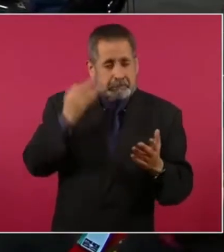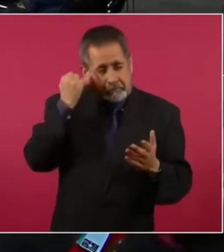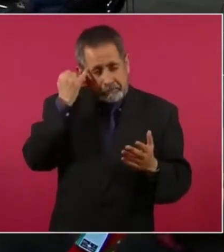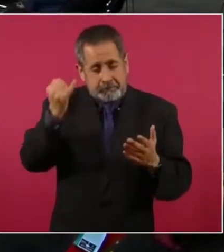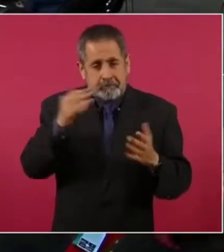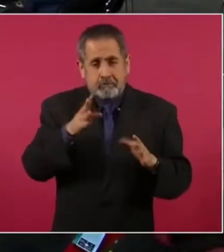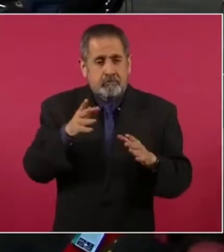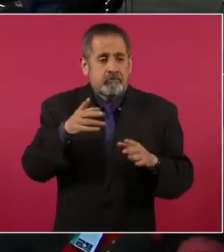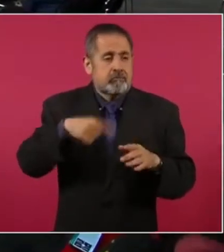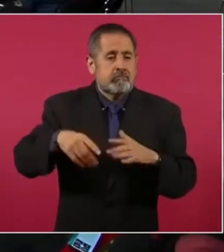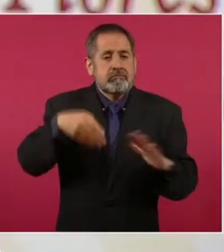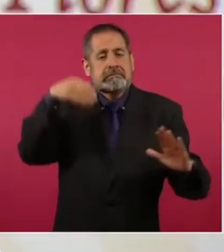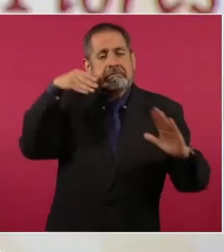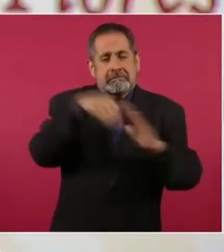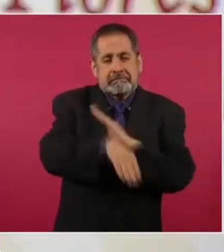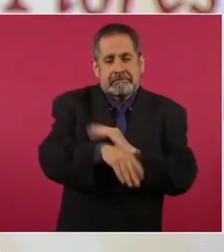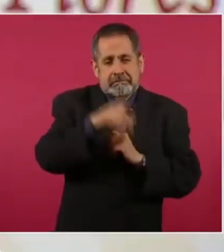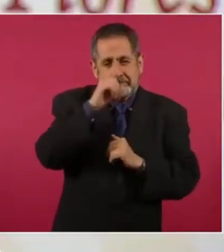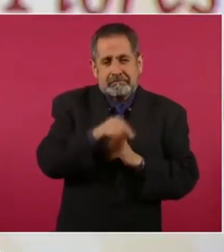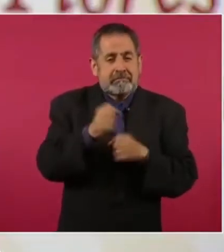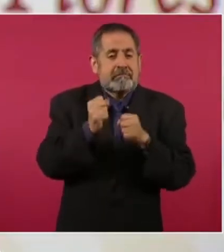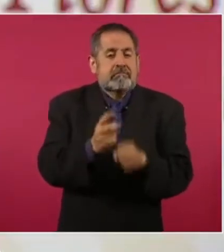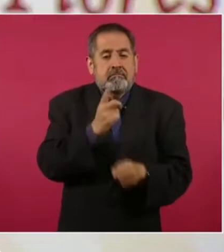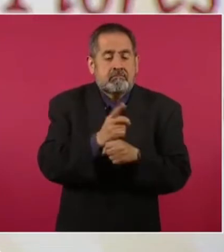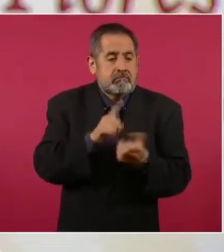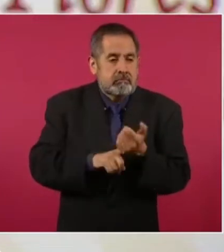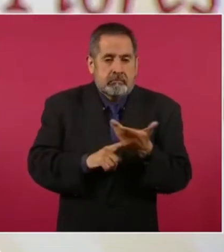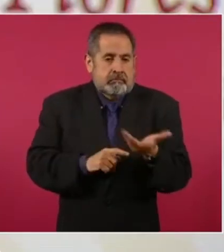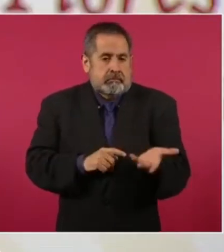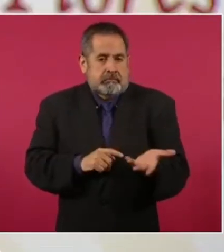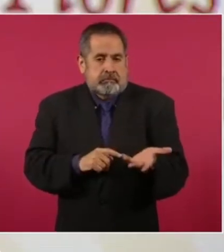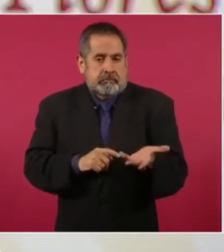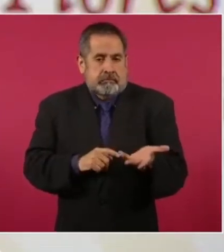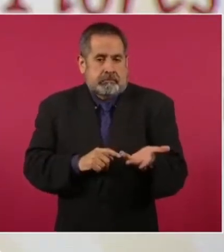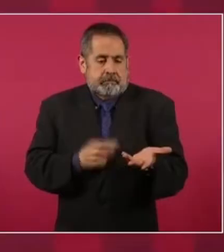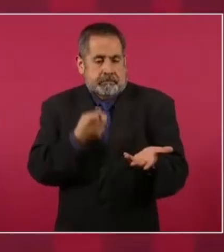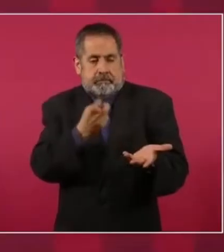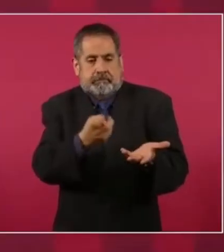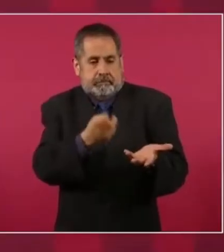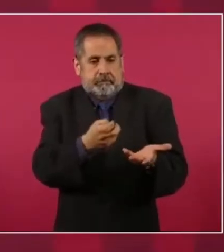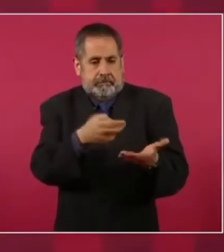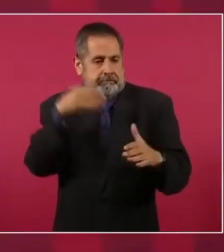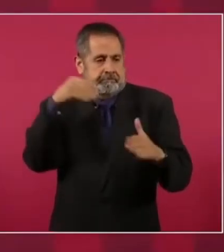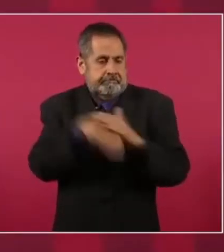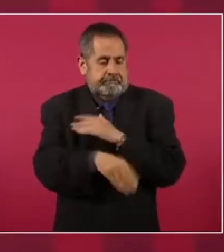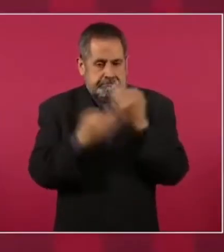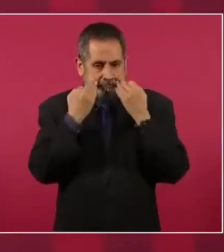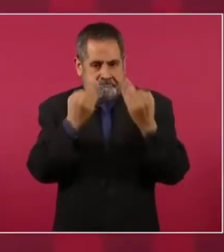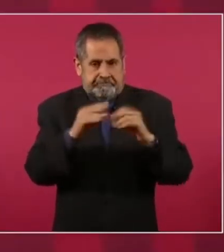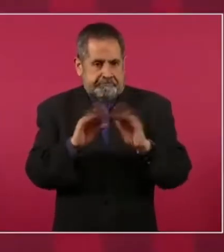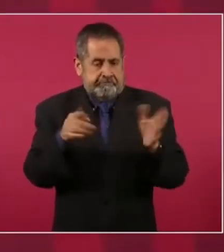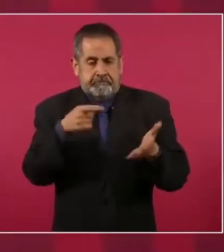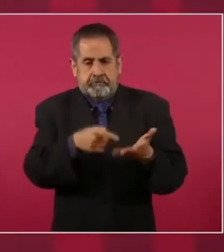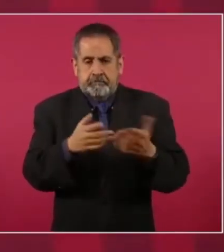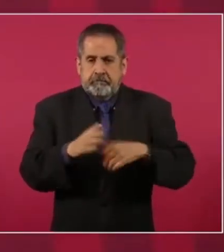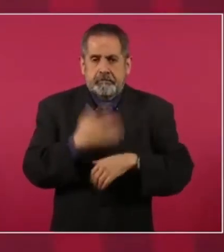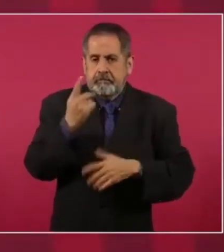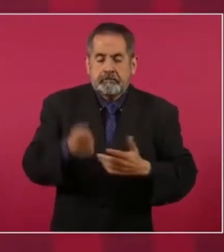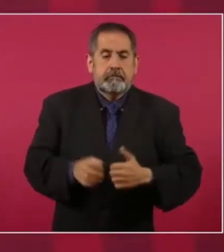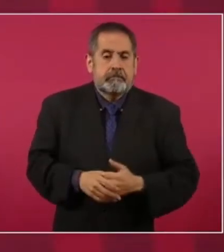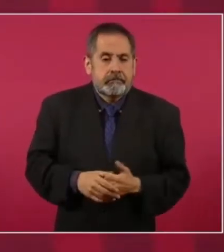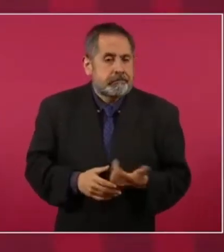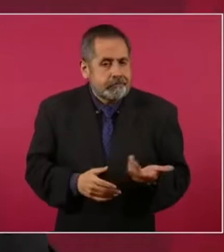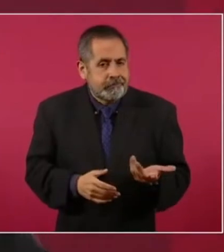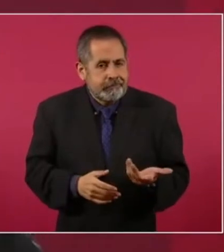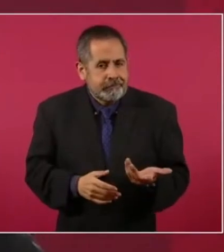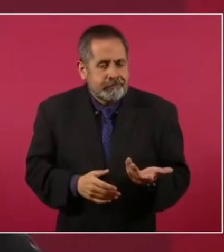del fracaso de una estrategia de seguridad más contundente, pues es esa, ¿no? Entonces, ¿por qué? Porque